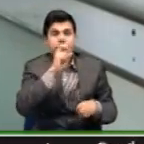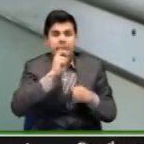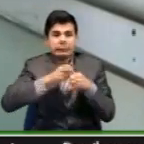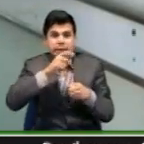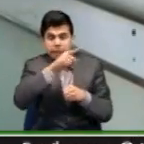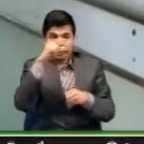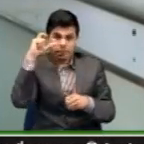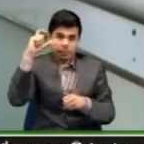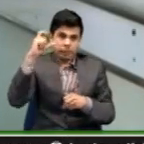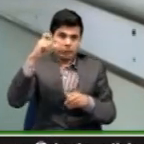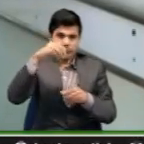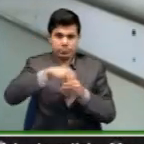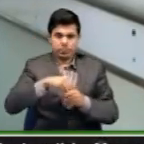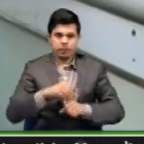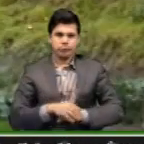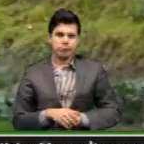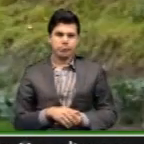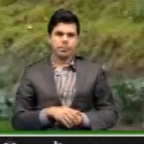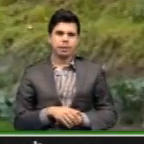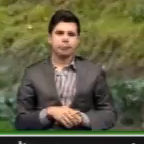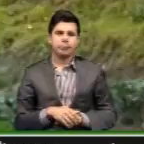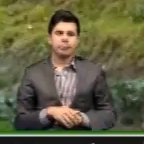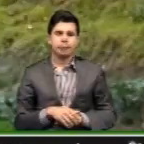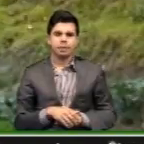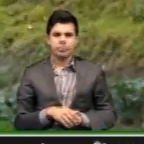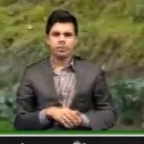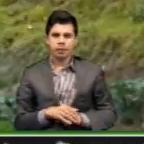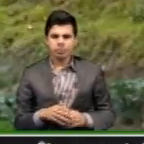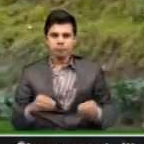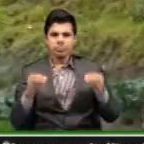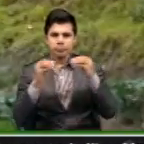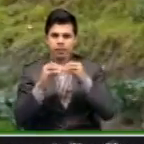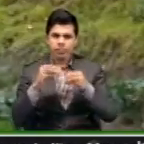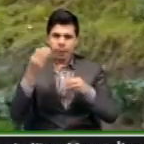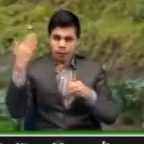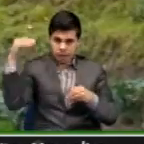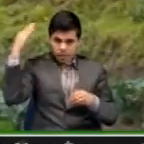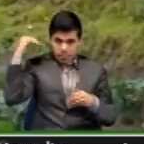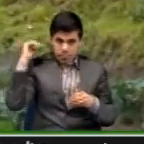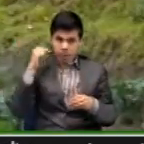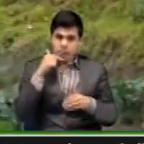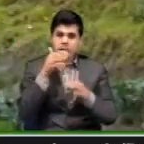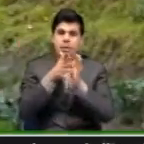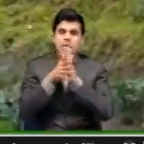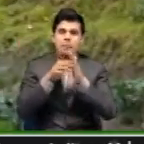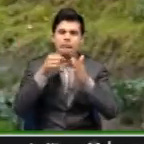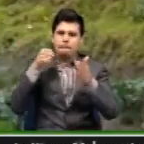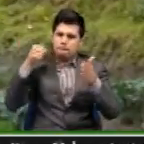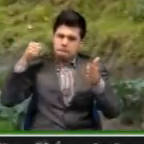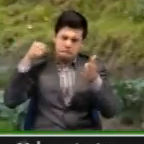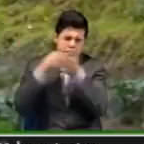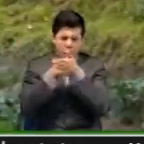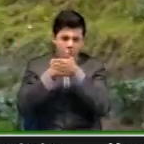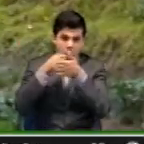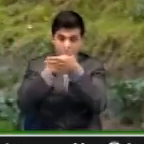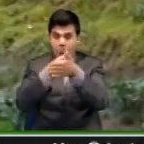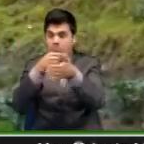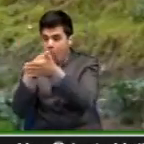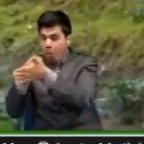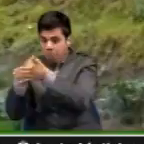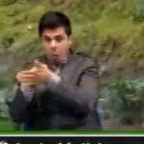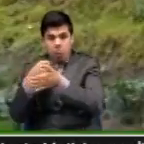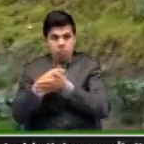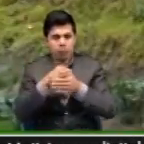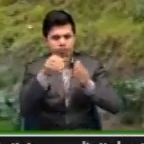cúcuta asimismo hay que informar que hace unas horas se registró un choque múltiple en el sector del